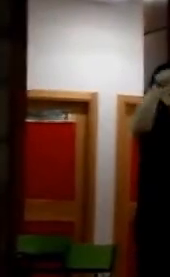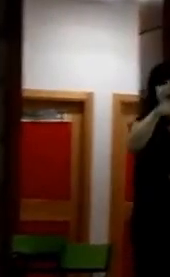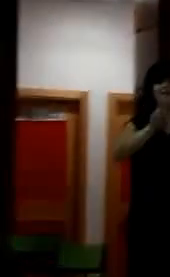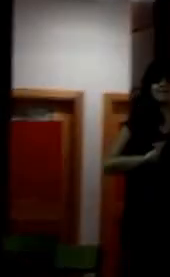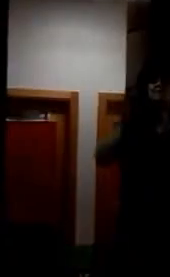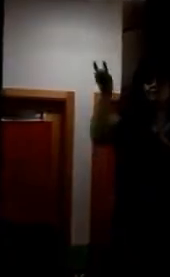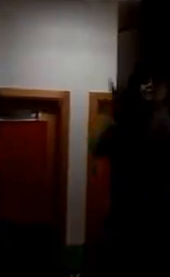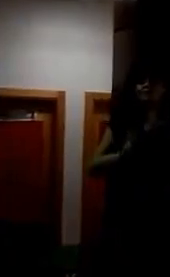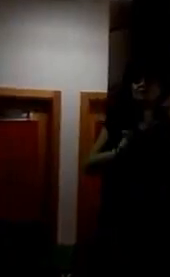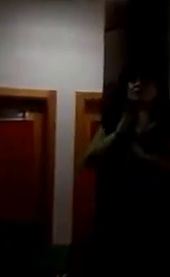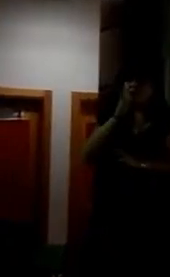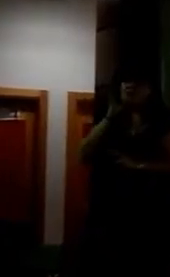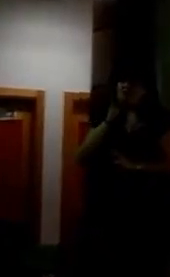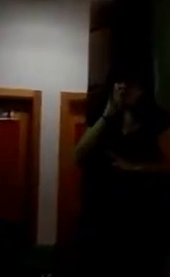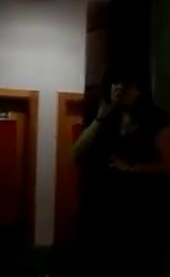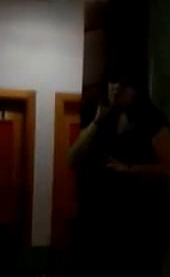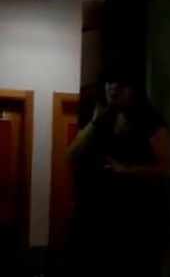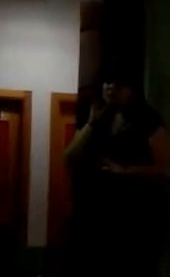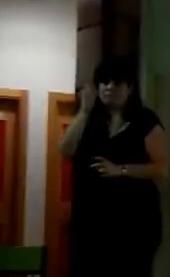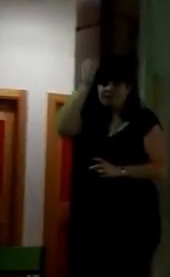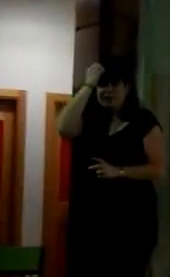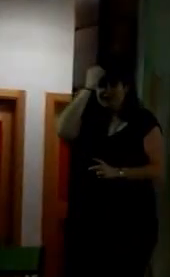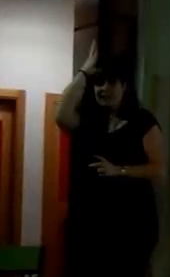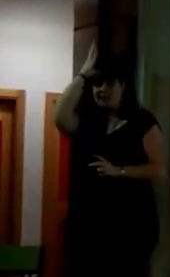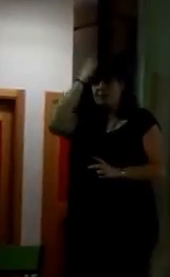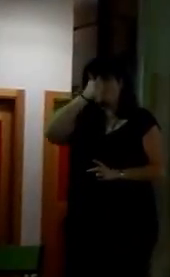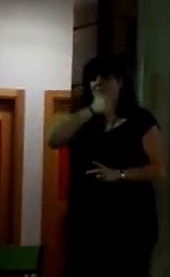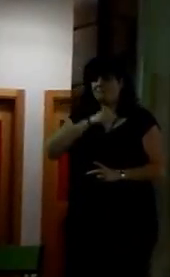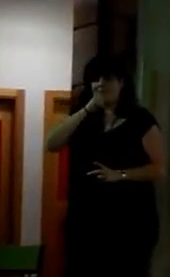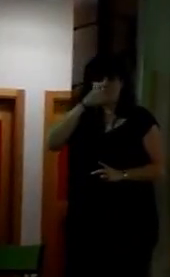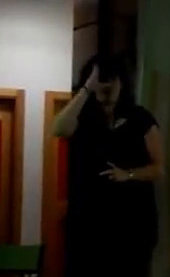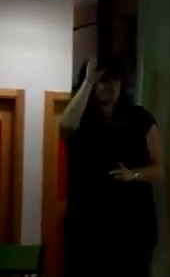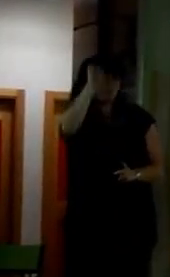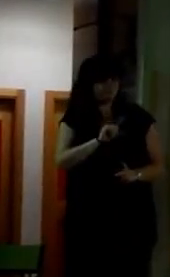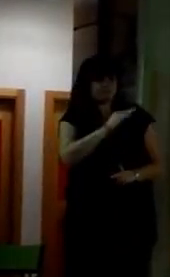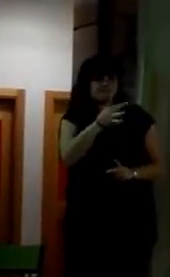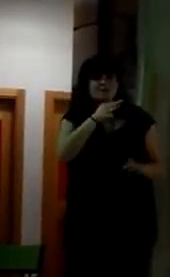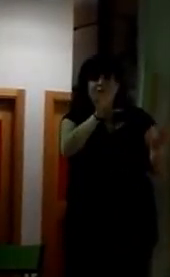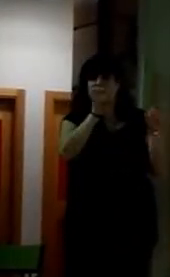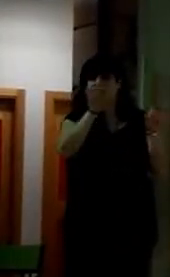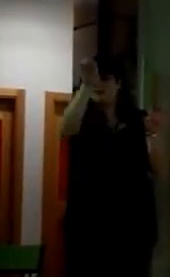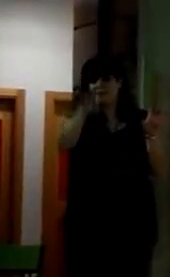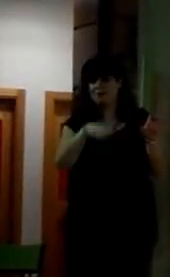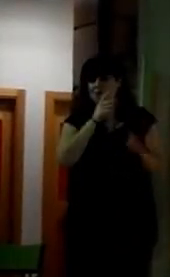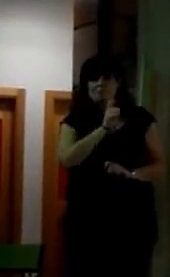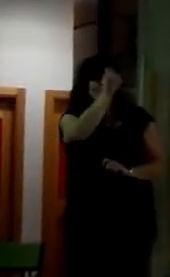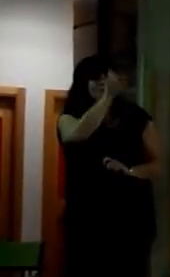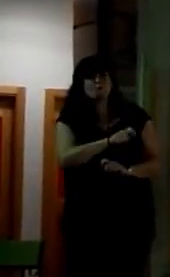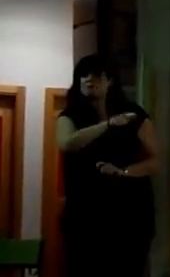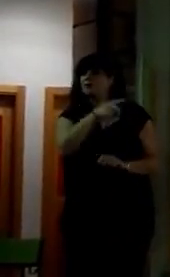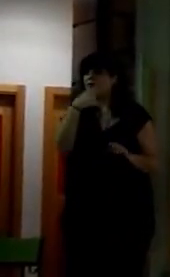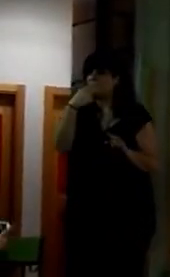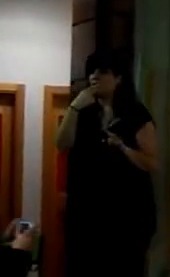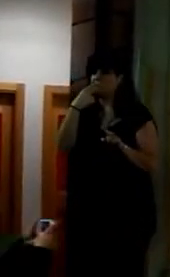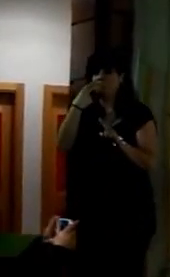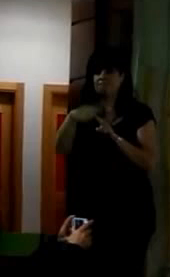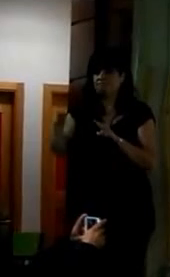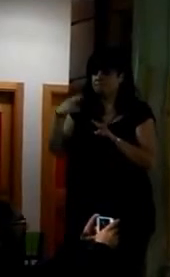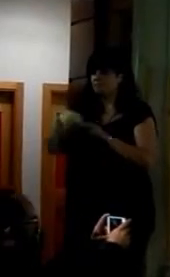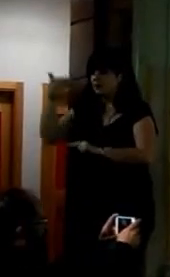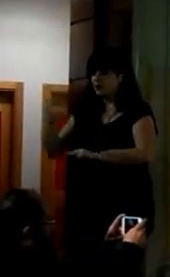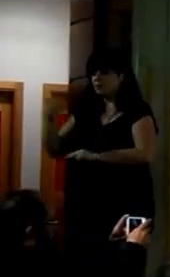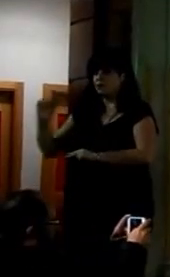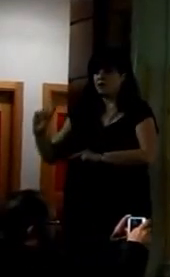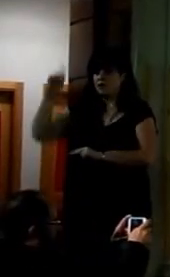a escoitar e a aprender da sabedoría de José Manuel Beiras, que é a figura política máis